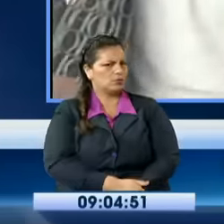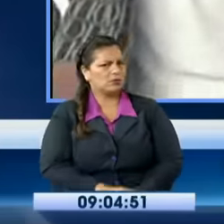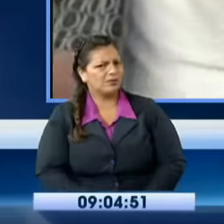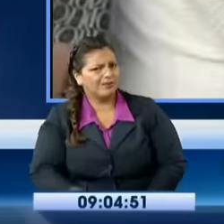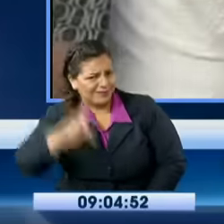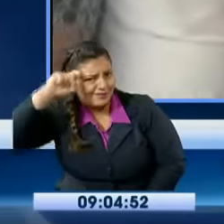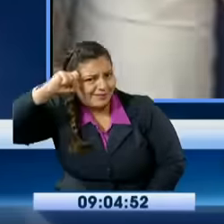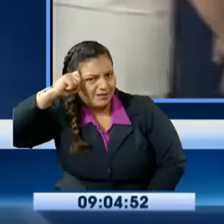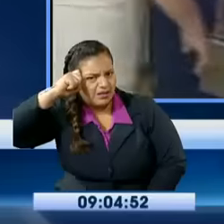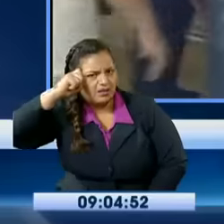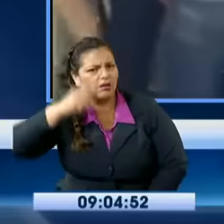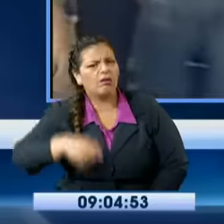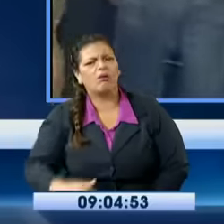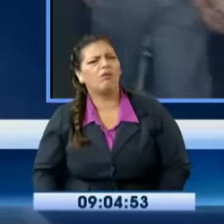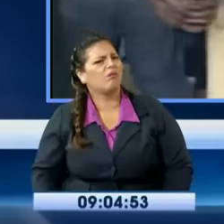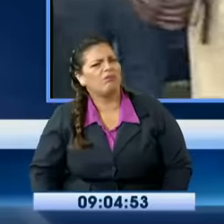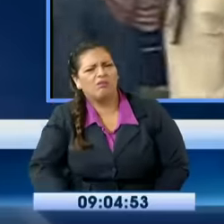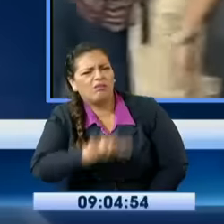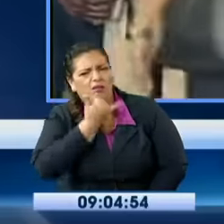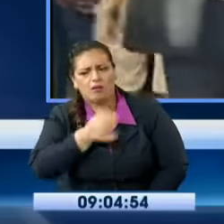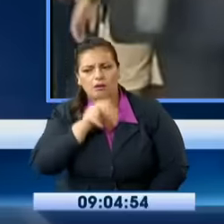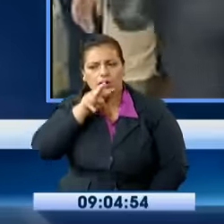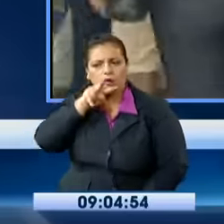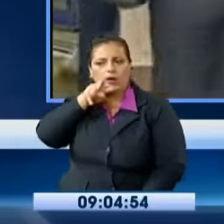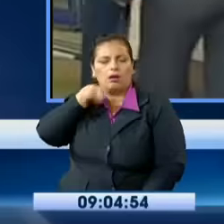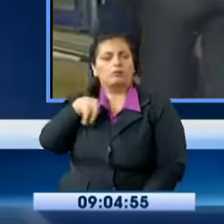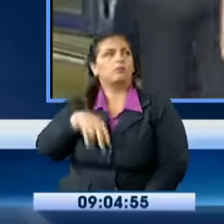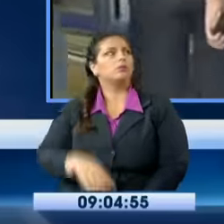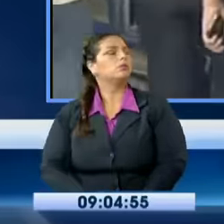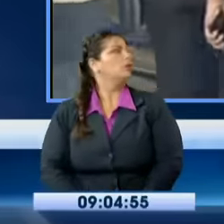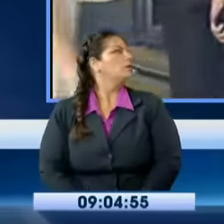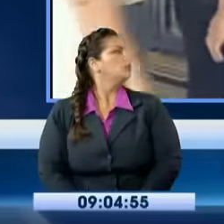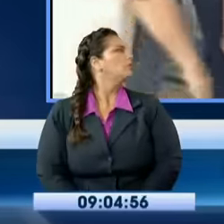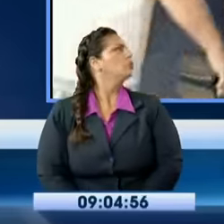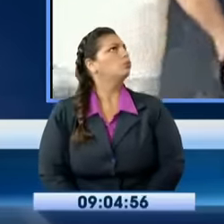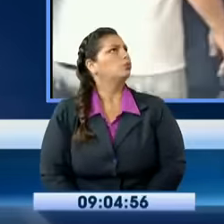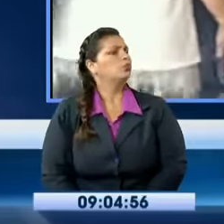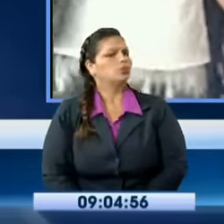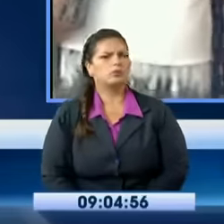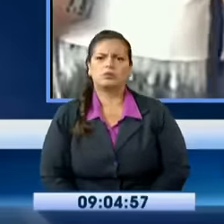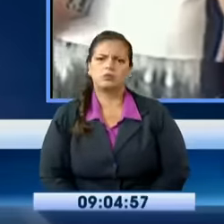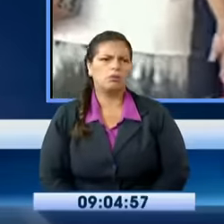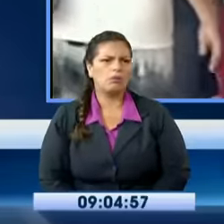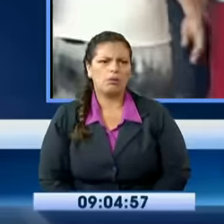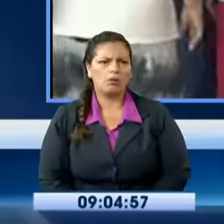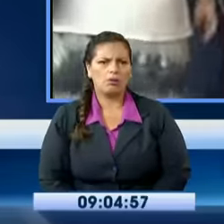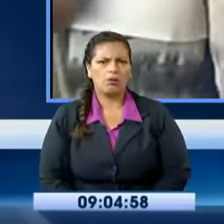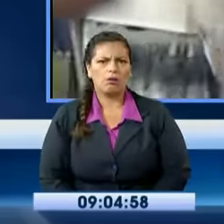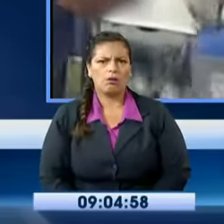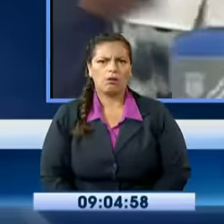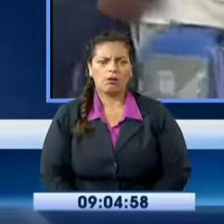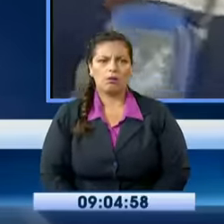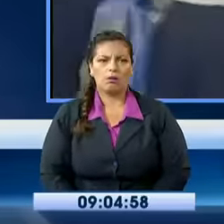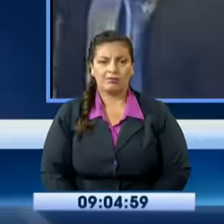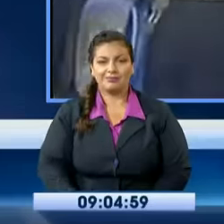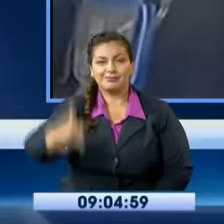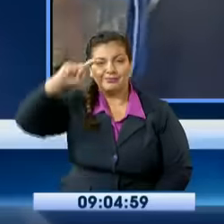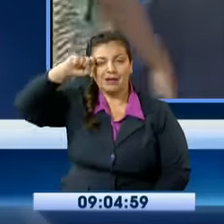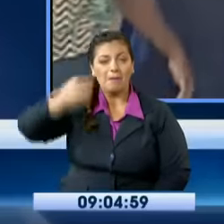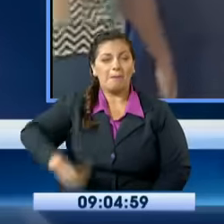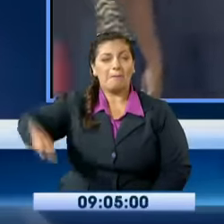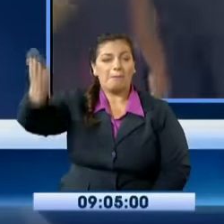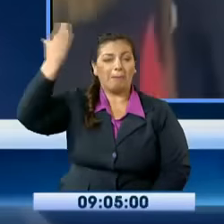que un artista muy conocido... Yo no entiendo cómo van a permitir eso. Exacto, acuérdate, ¿te acuerdas, Enrique, que un artista muy conocido fue a dar a